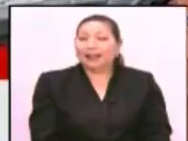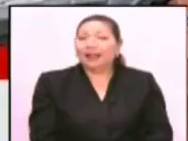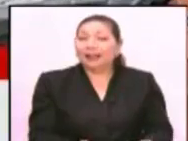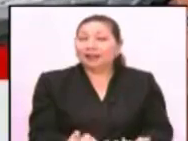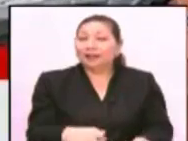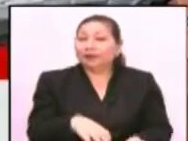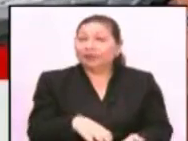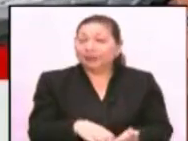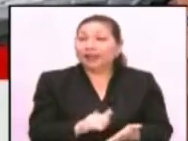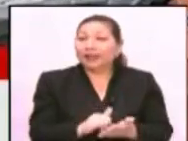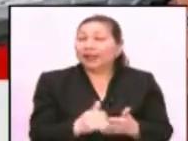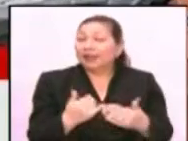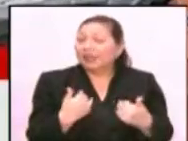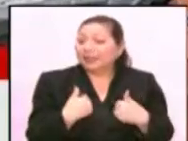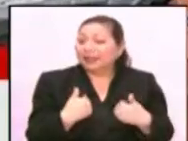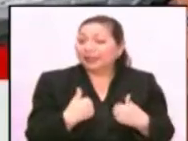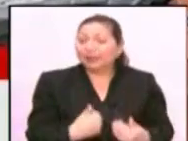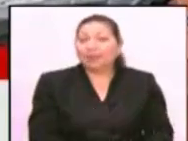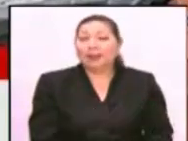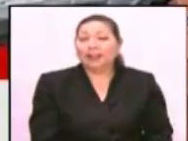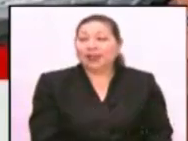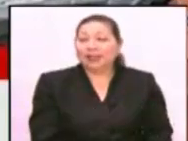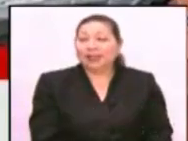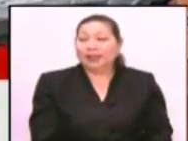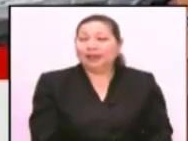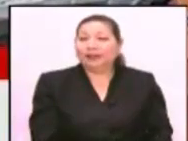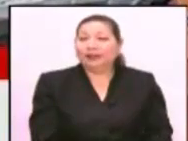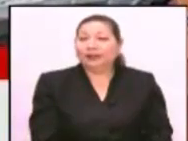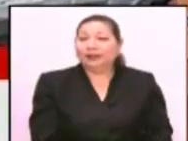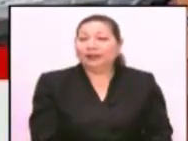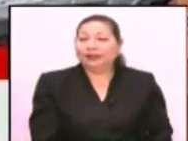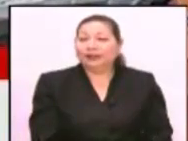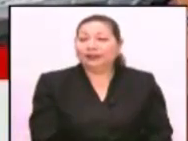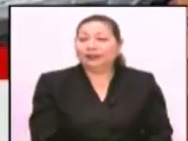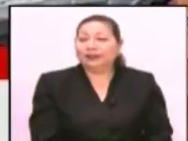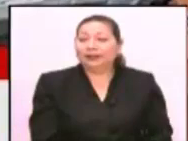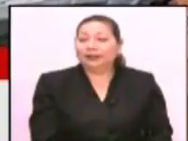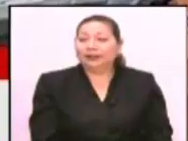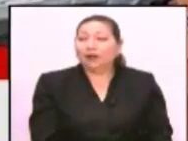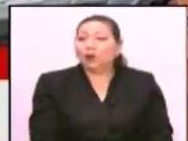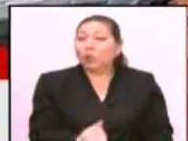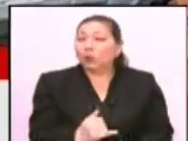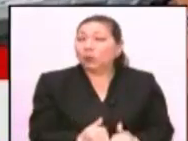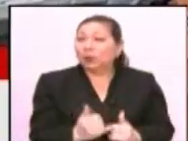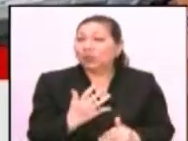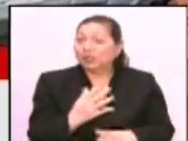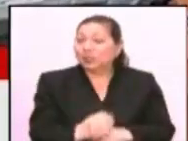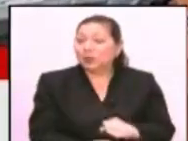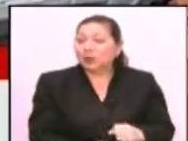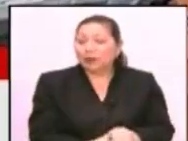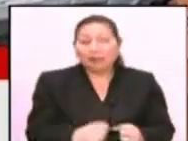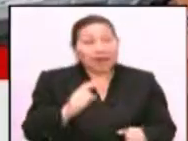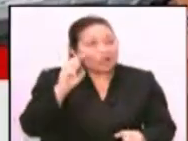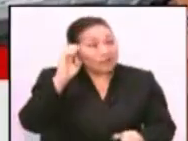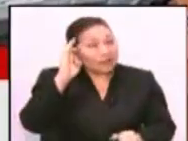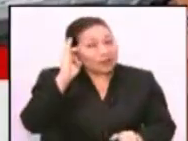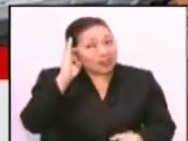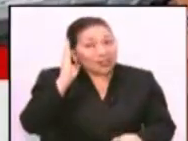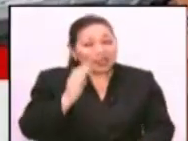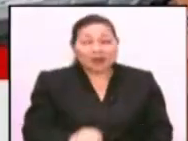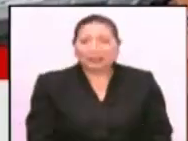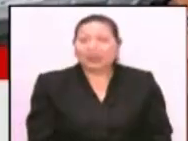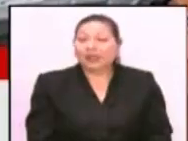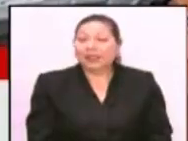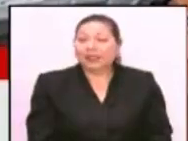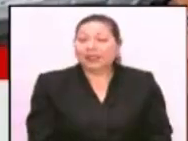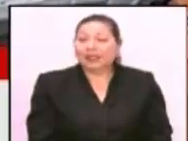Esta es la población que tenemos, presidente. Quiero explicarle un poquito. Entre el último quinquenio, el presidente Fujimori, crecíamos a